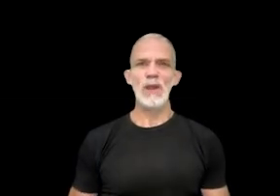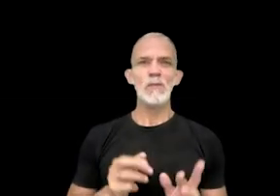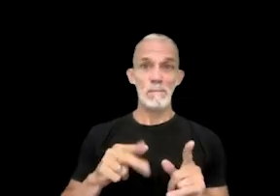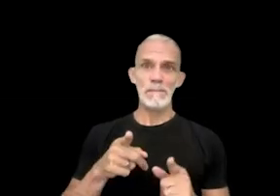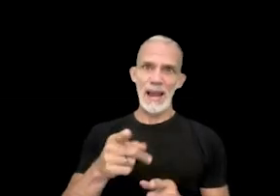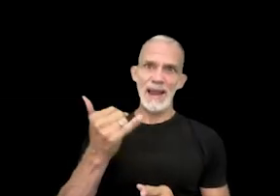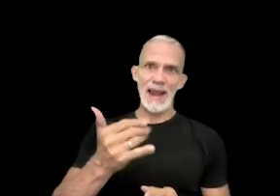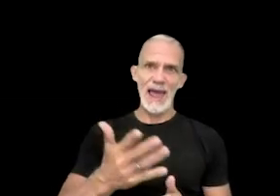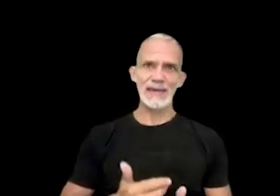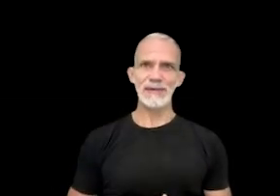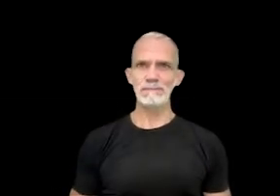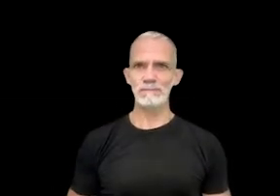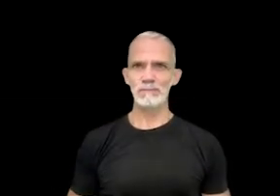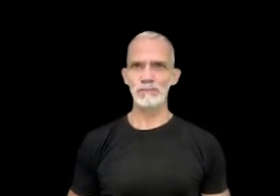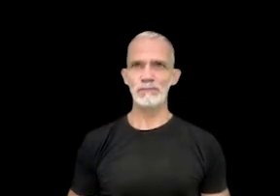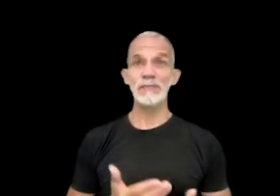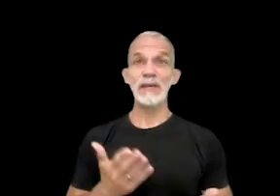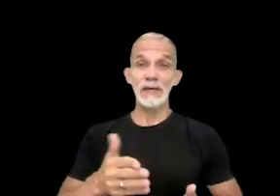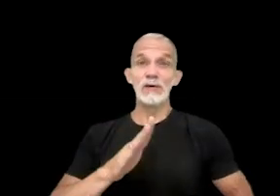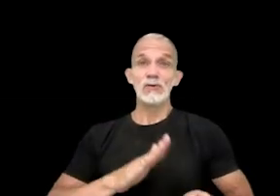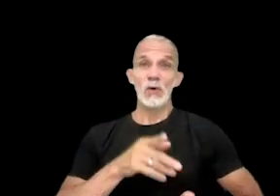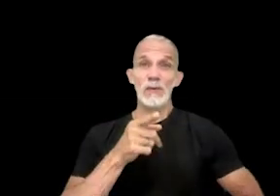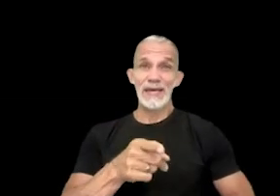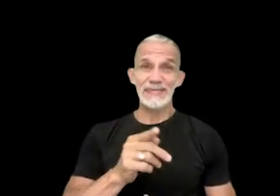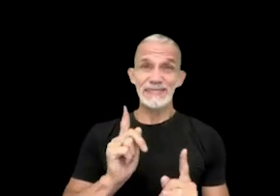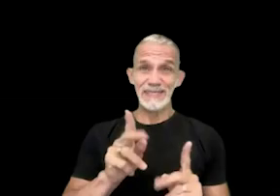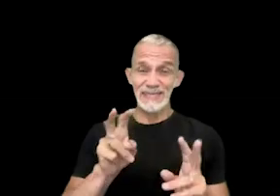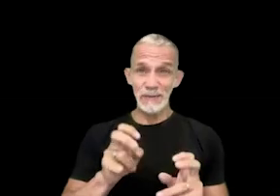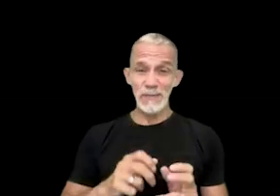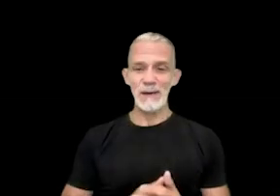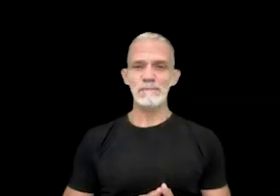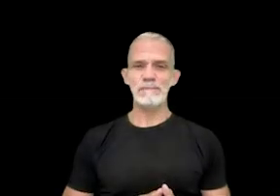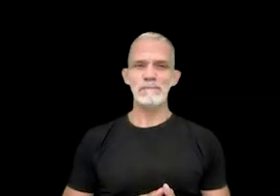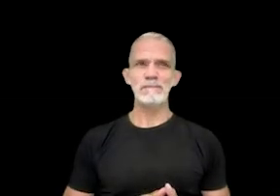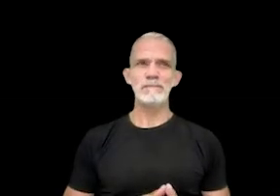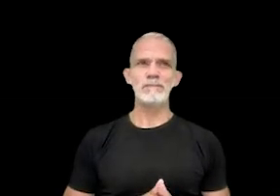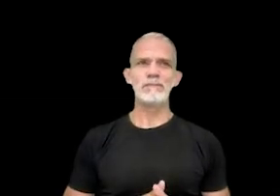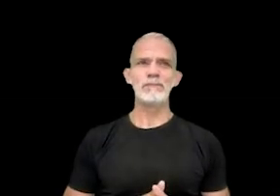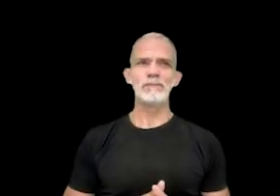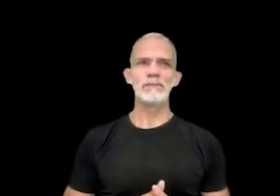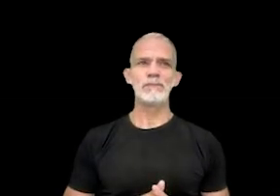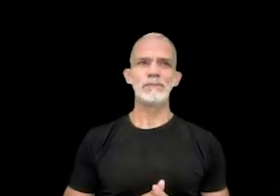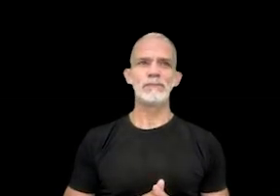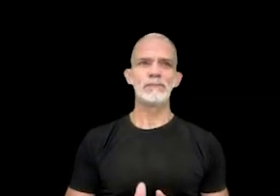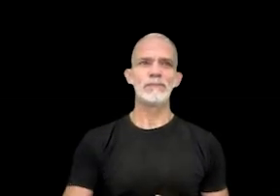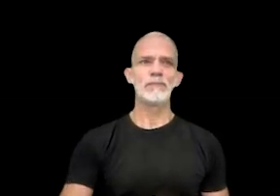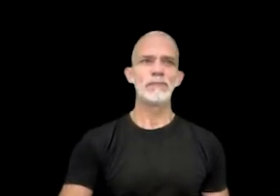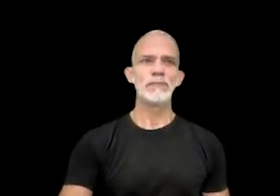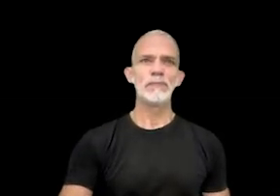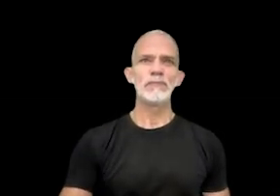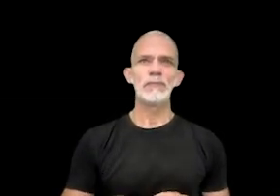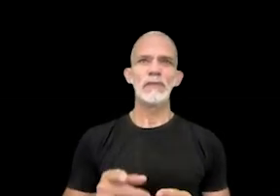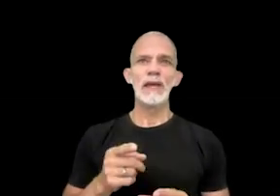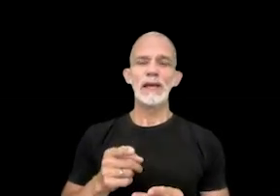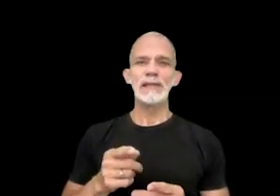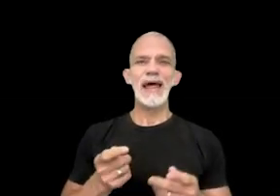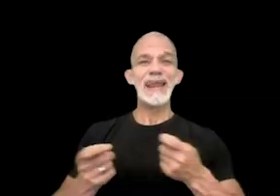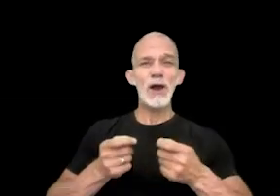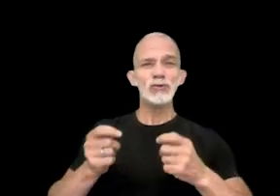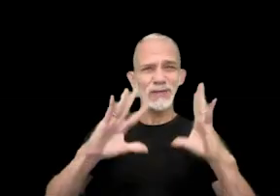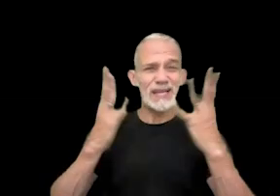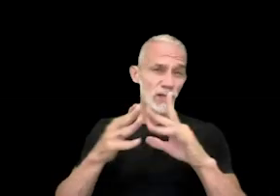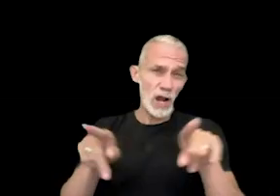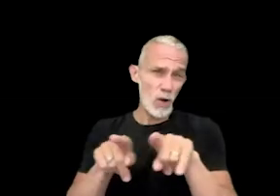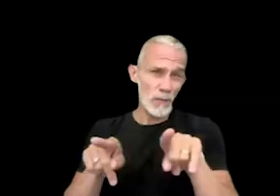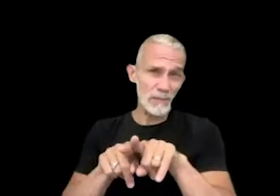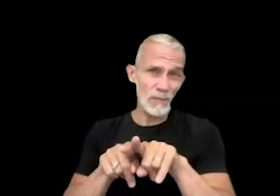planificó. Sobre este marco, ¿sí? Que claro, cuando hablamos de negocios internacionales también nos vamos